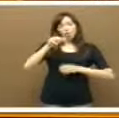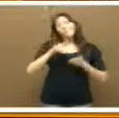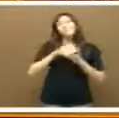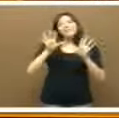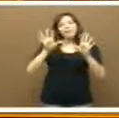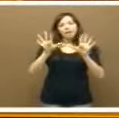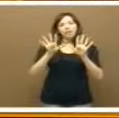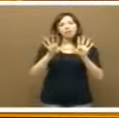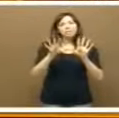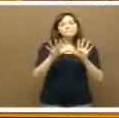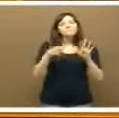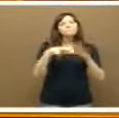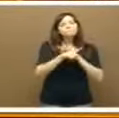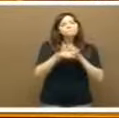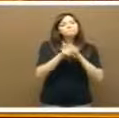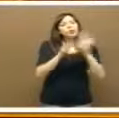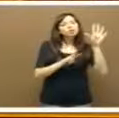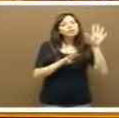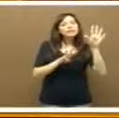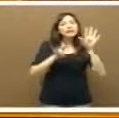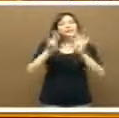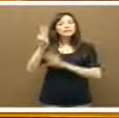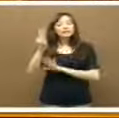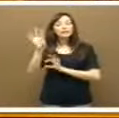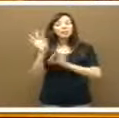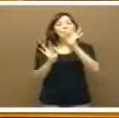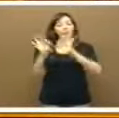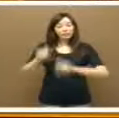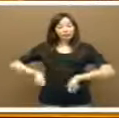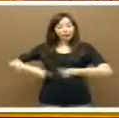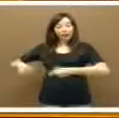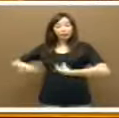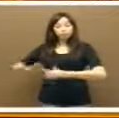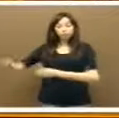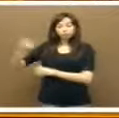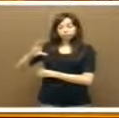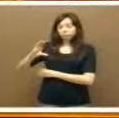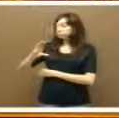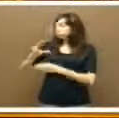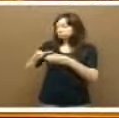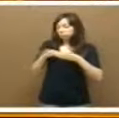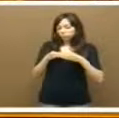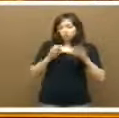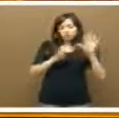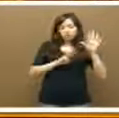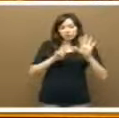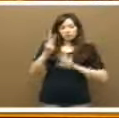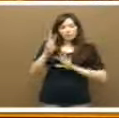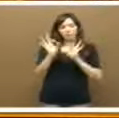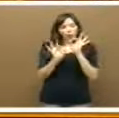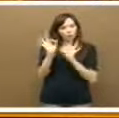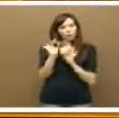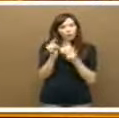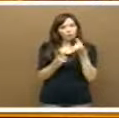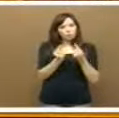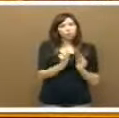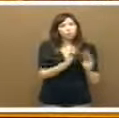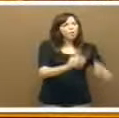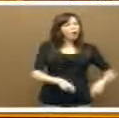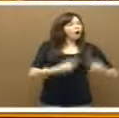el 87% del total de gastos habido en su presupuesto, nosotros, en el primer